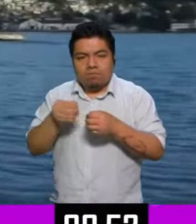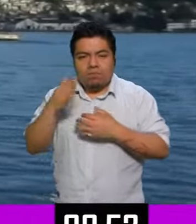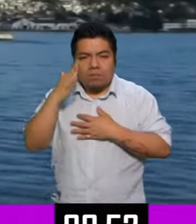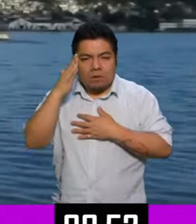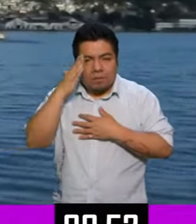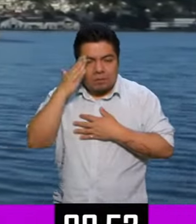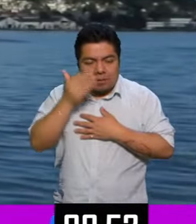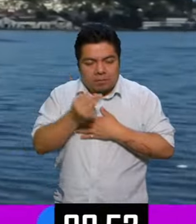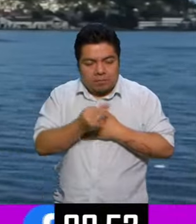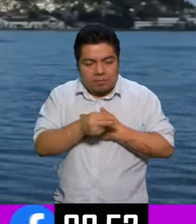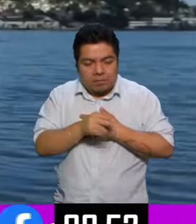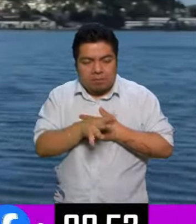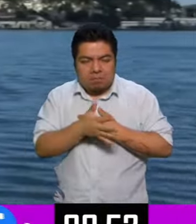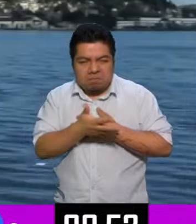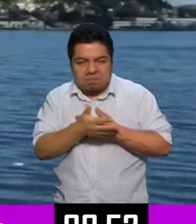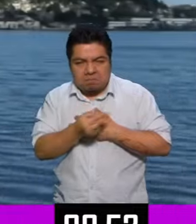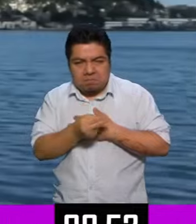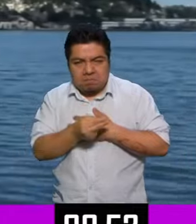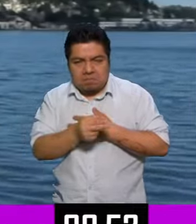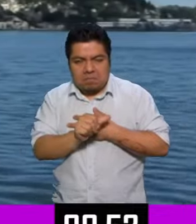cacique que se llamaba algo así como